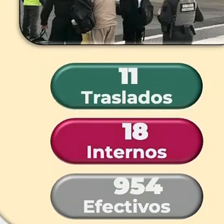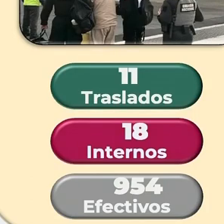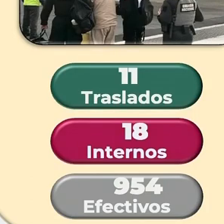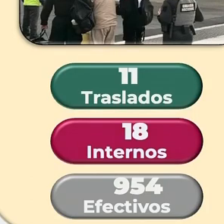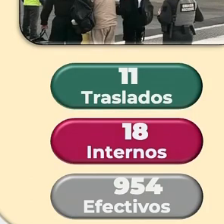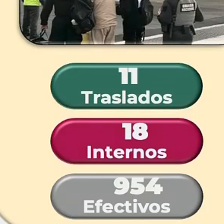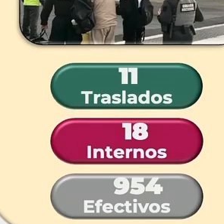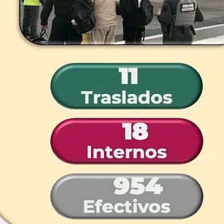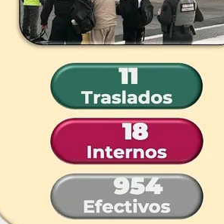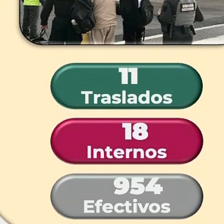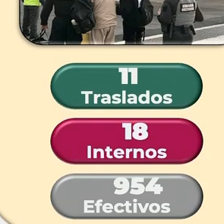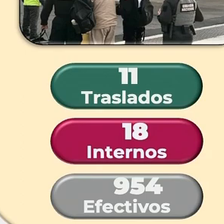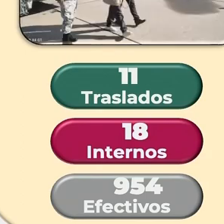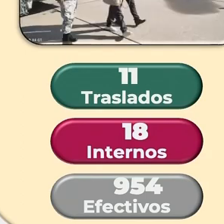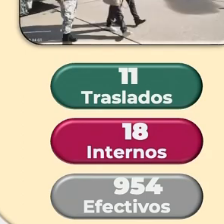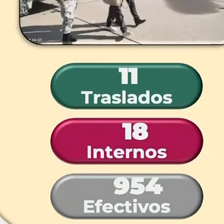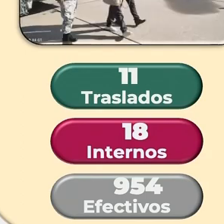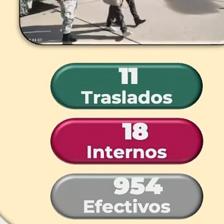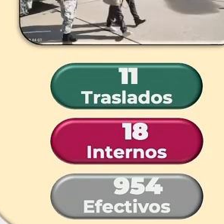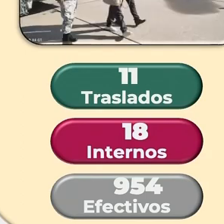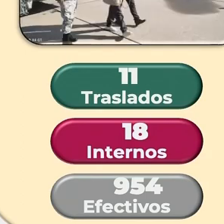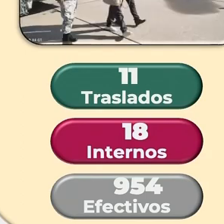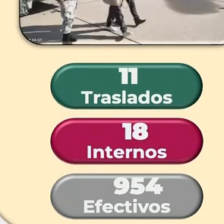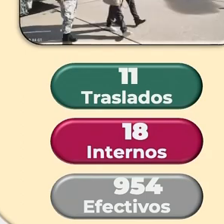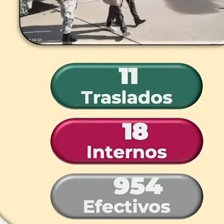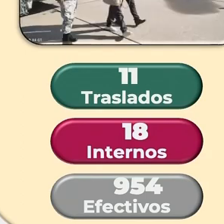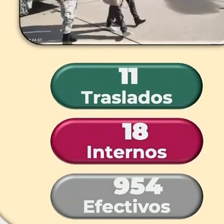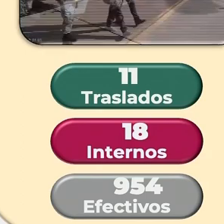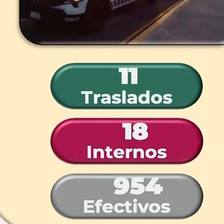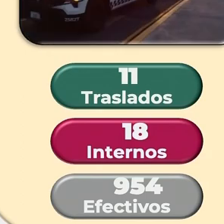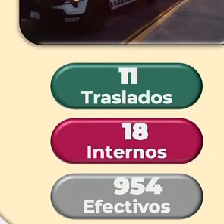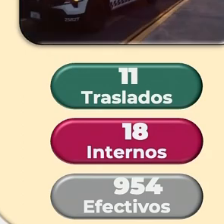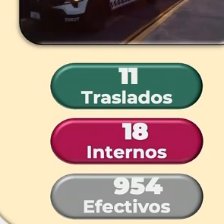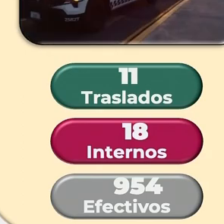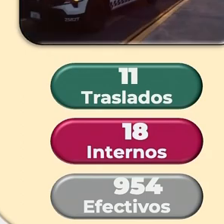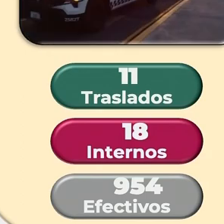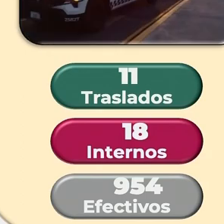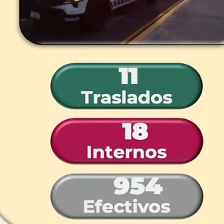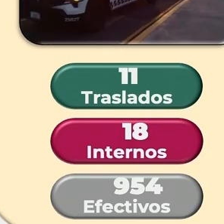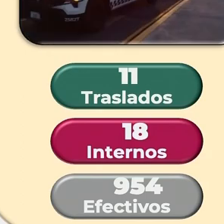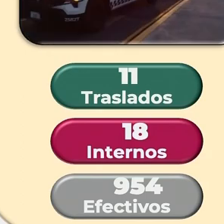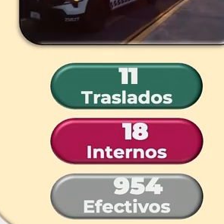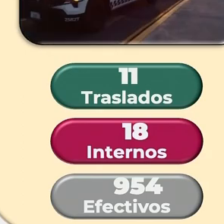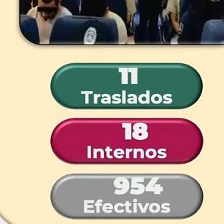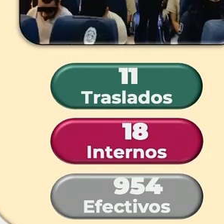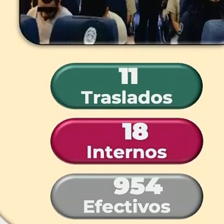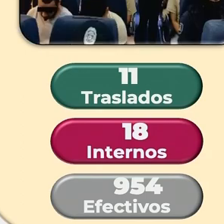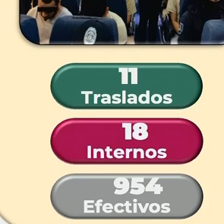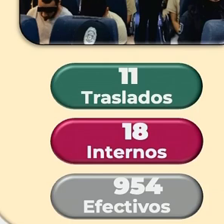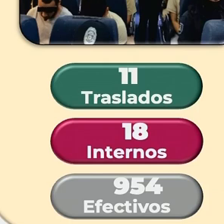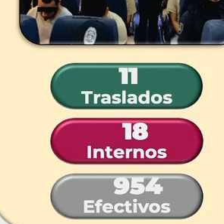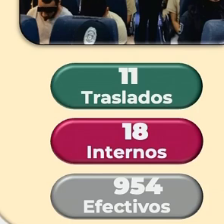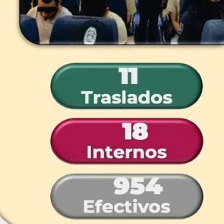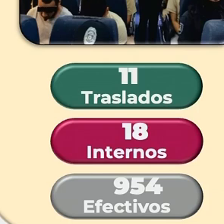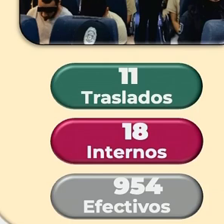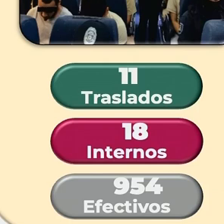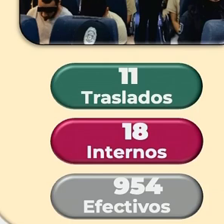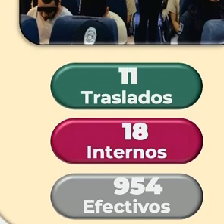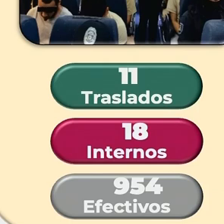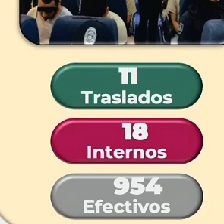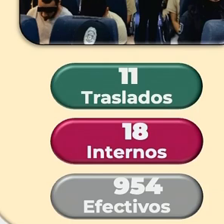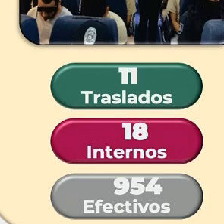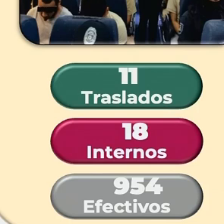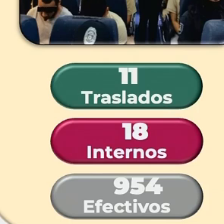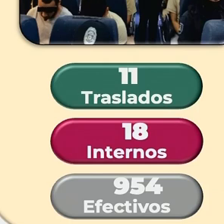apoyando esta acción. En lo que se refiere a la Secretaría de Agricultura y Desarrollo Rural, en la seguridad de traslado